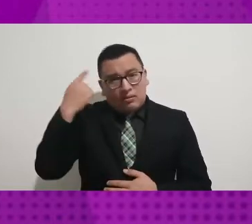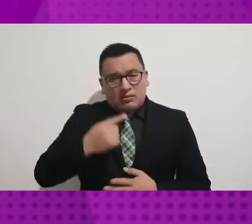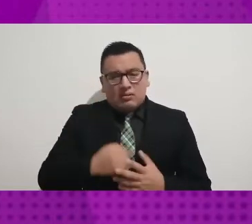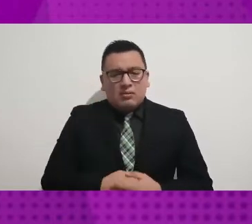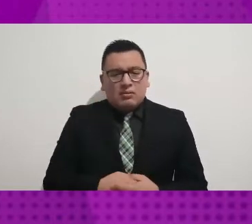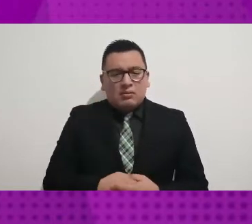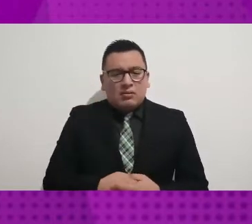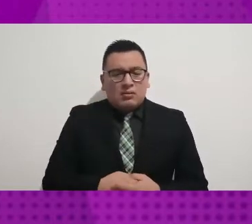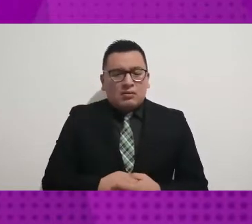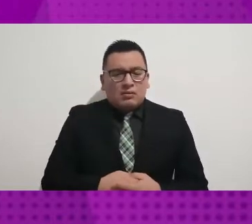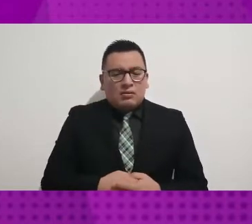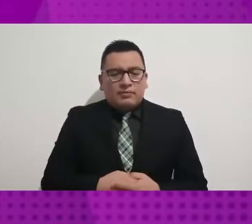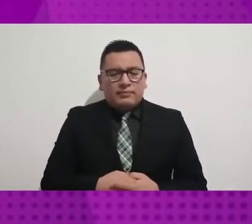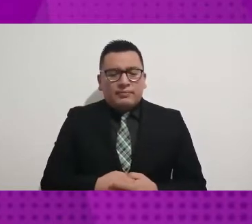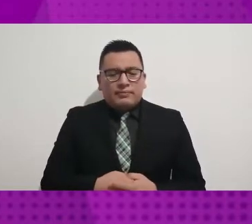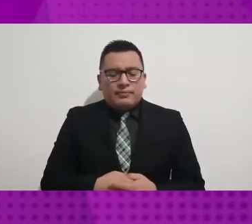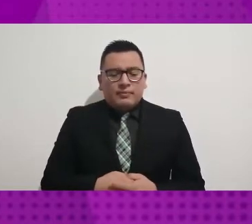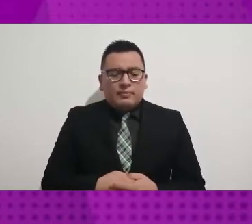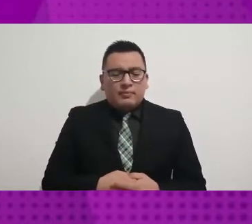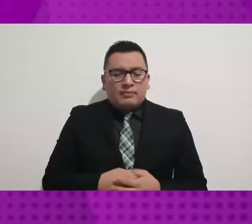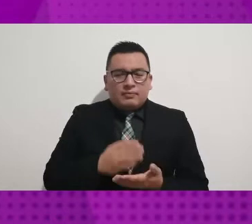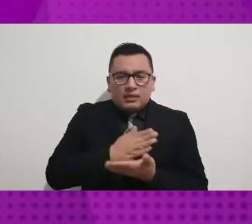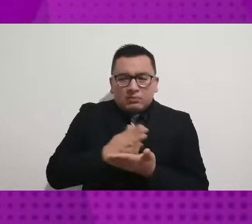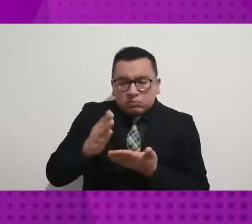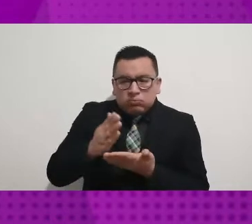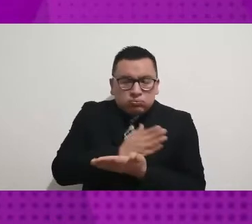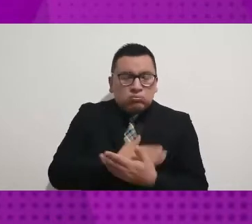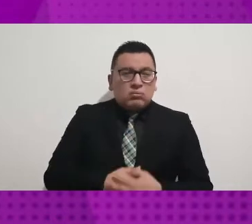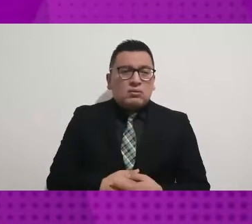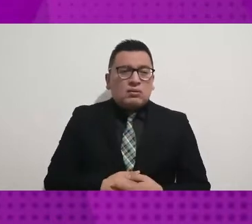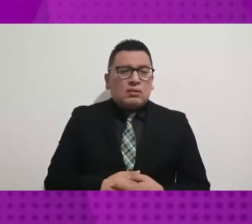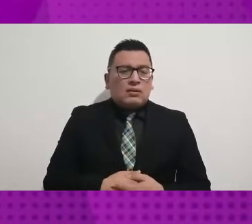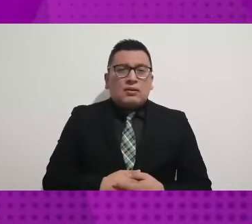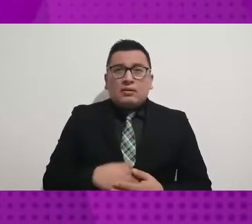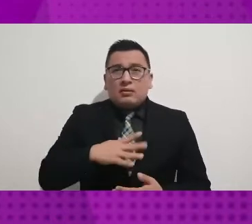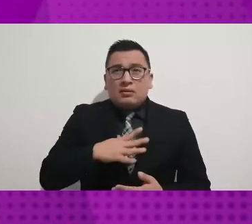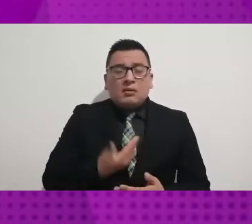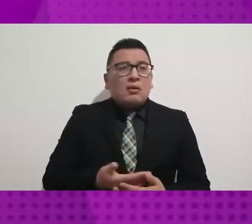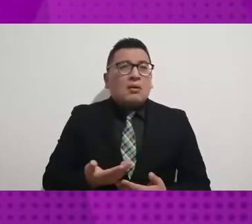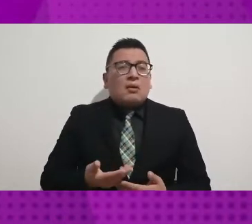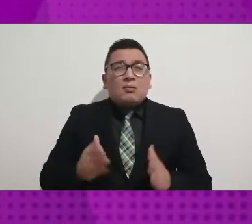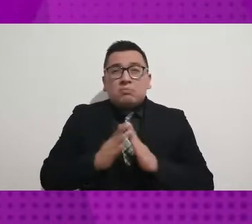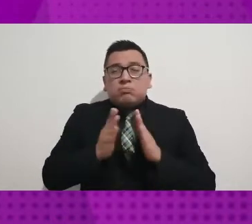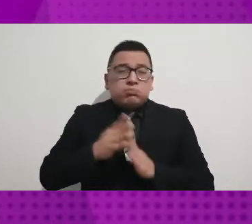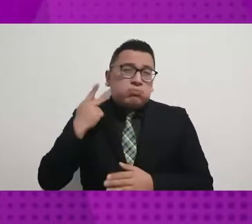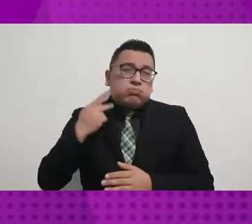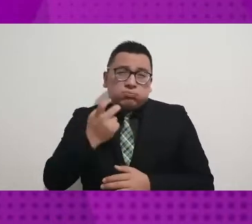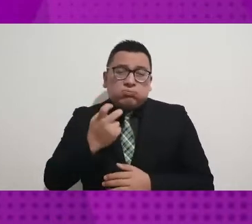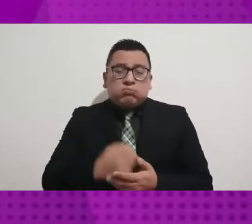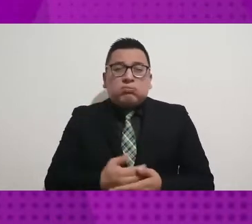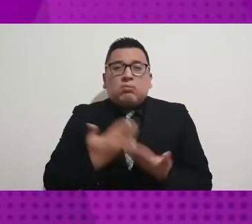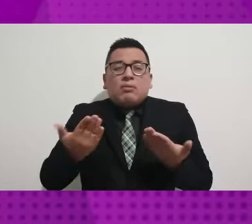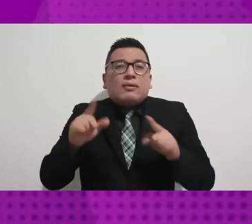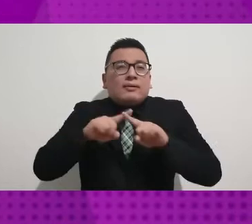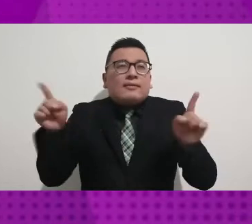país, del Poder Revisor de la Constitución, de establecer esta posibilidad de participación política en